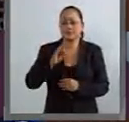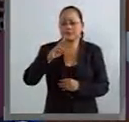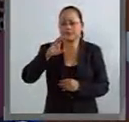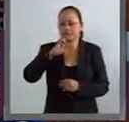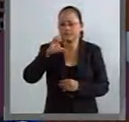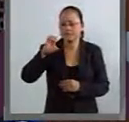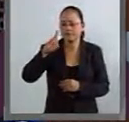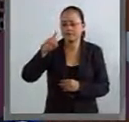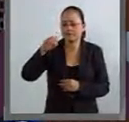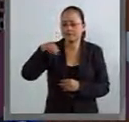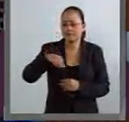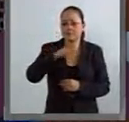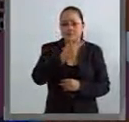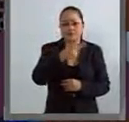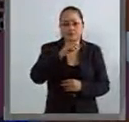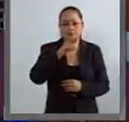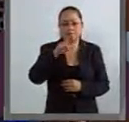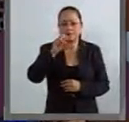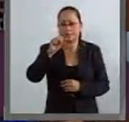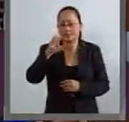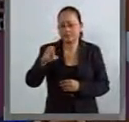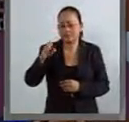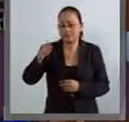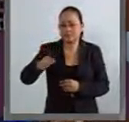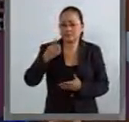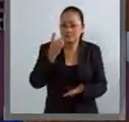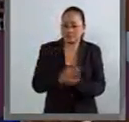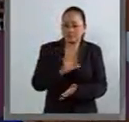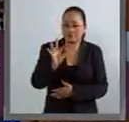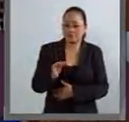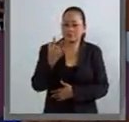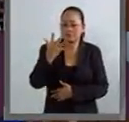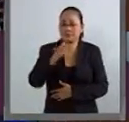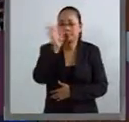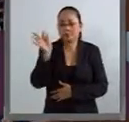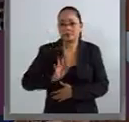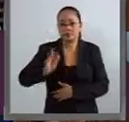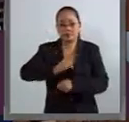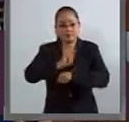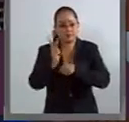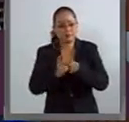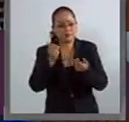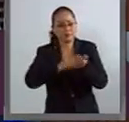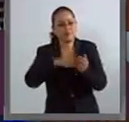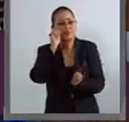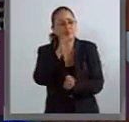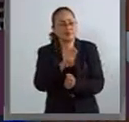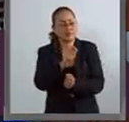que solo el 45% de los países puede ser considerado libre,